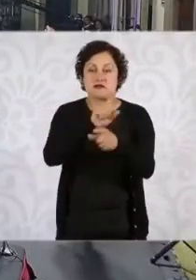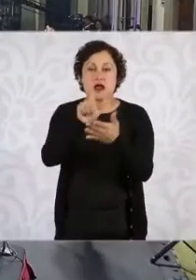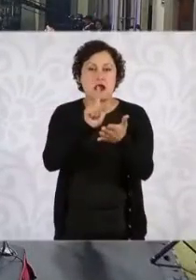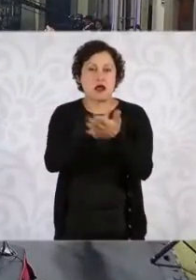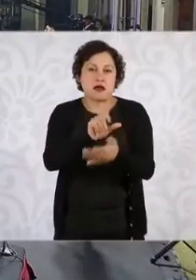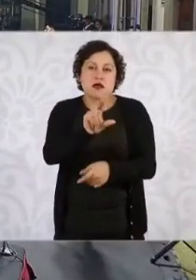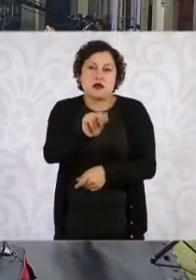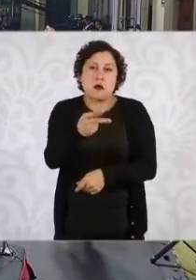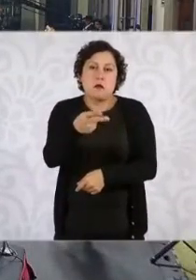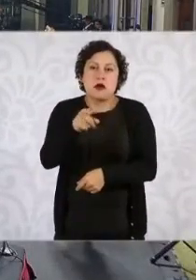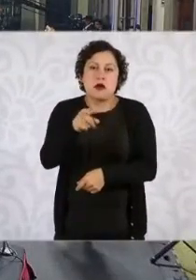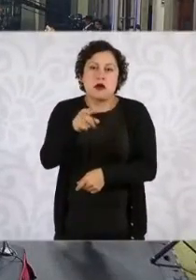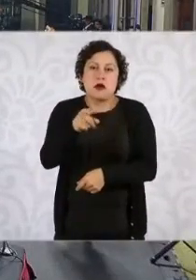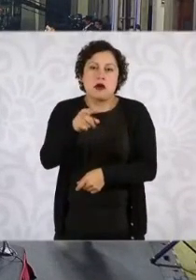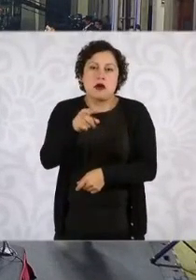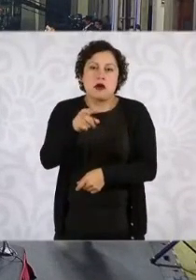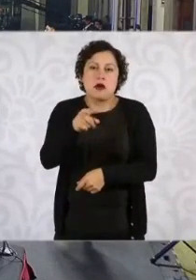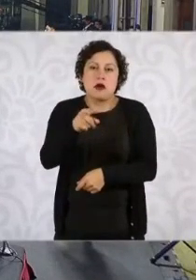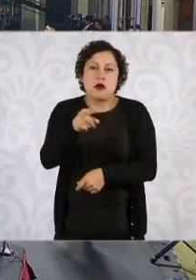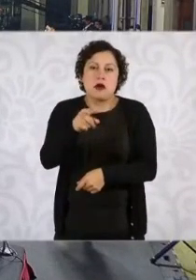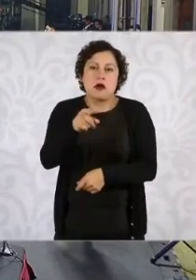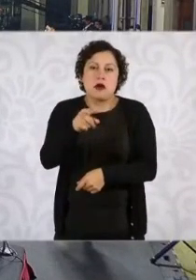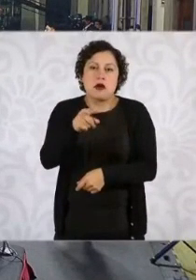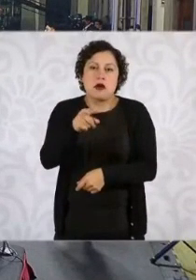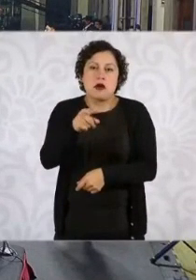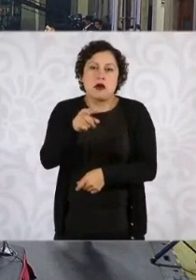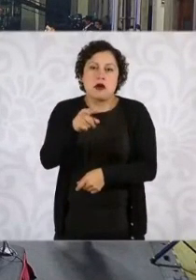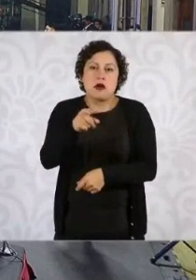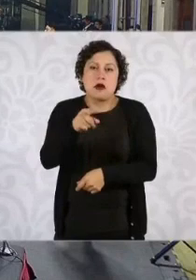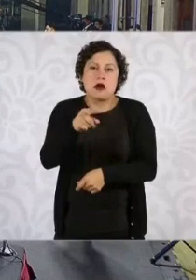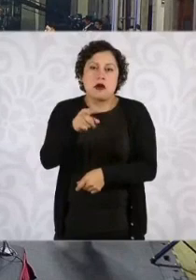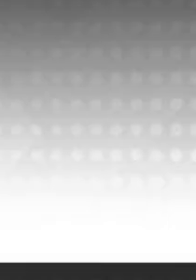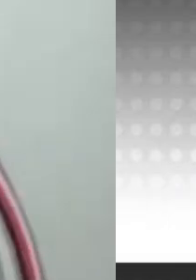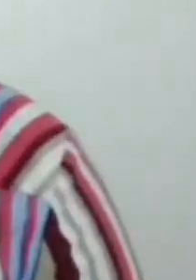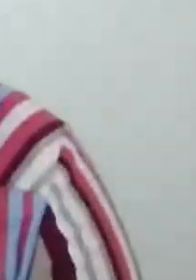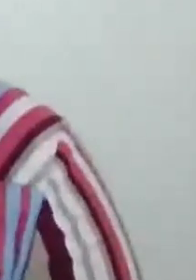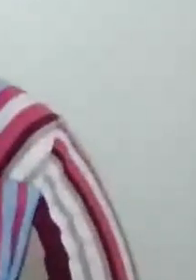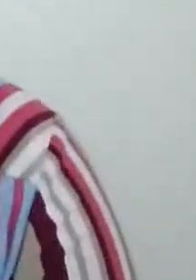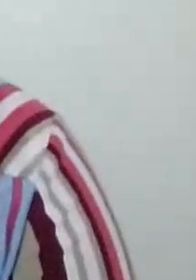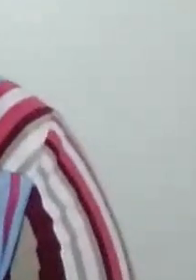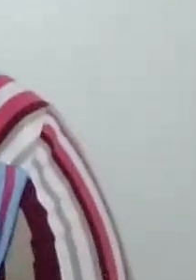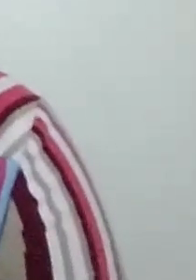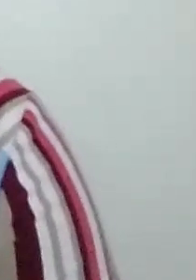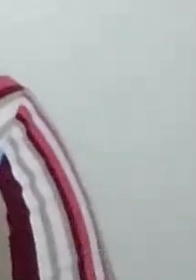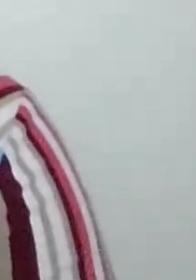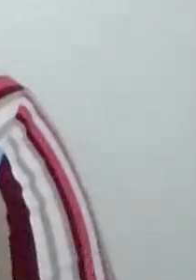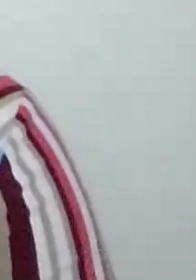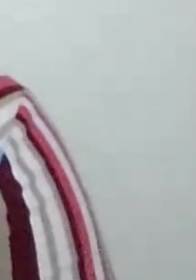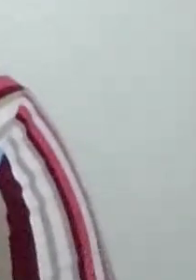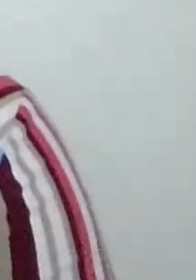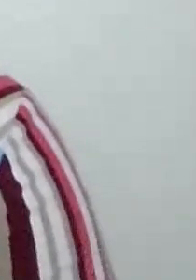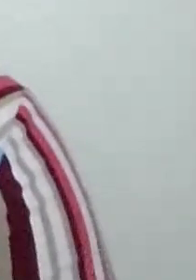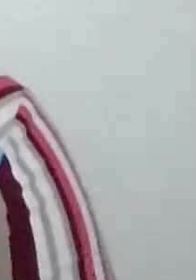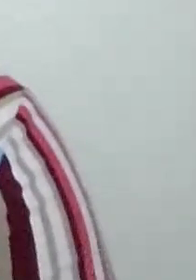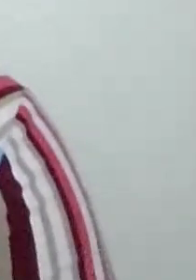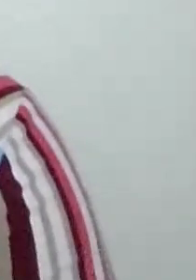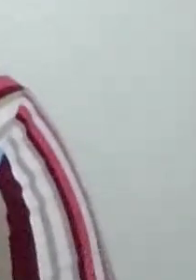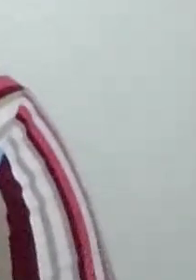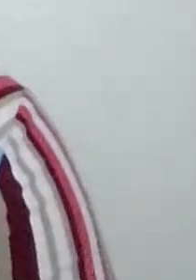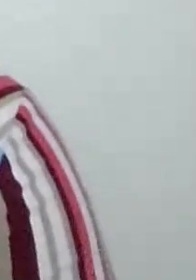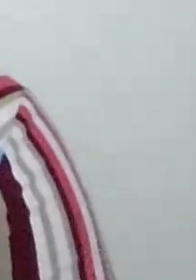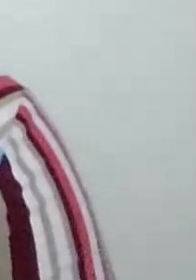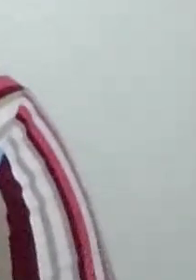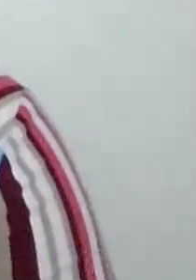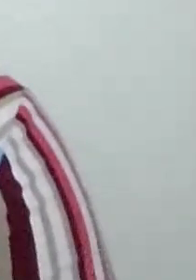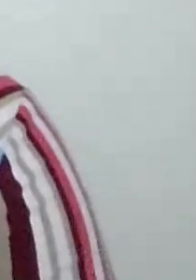revise importante importante porque este este tema pues ha estado también eh digamos no